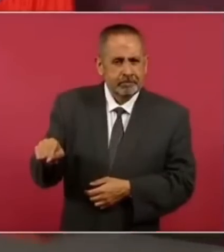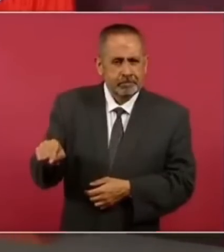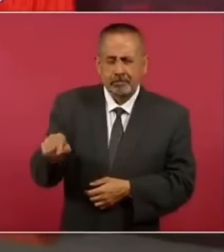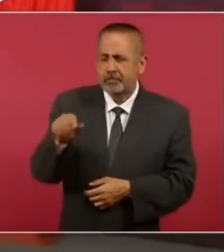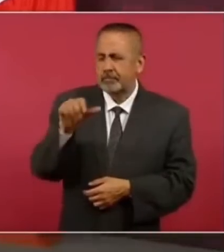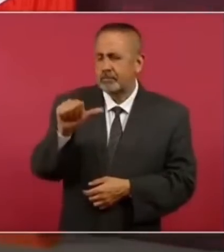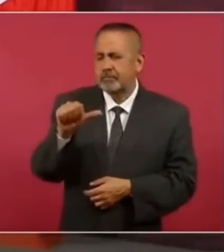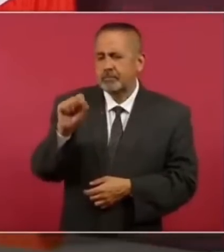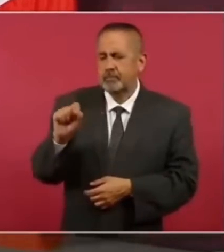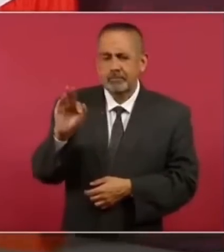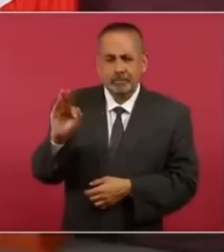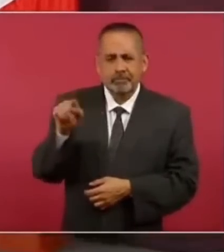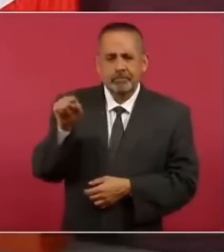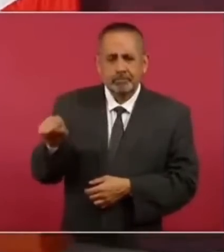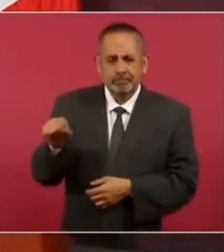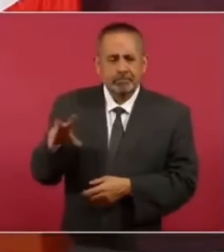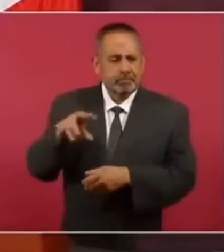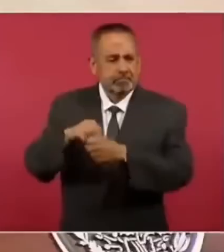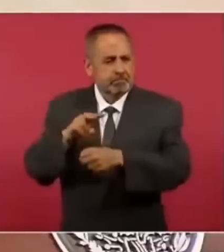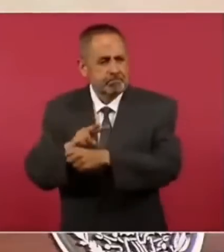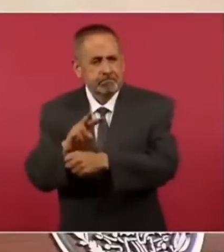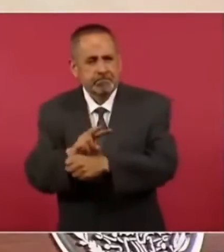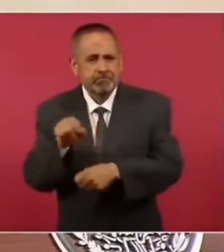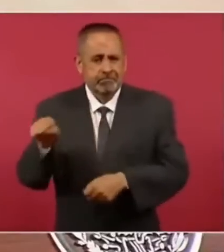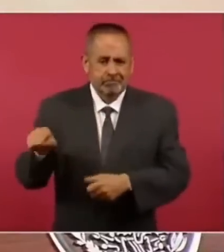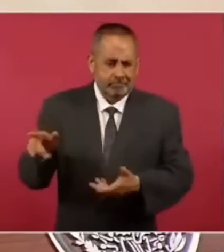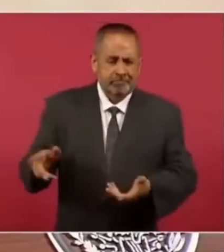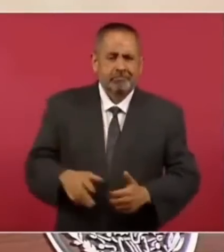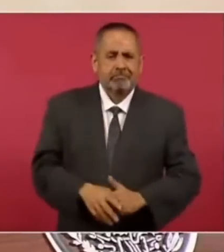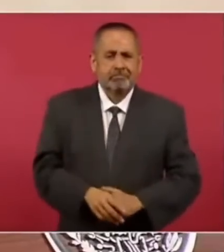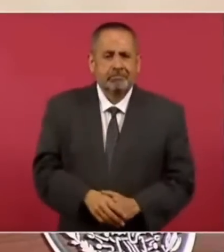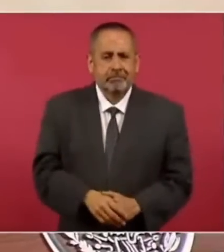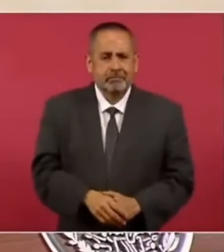la Auditoría Superior de la Federación.